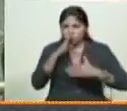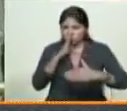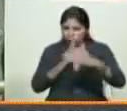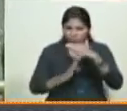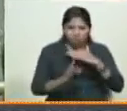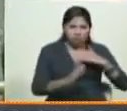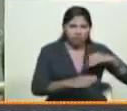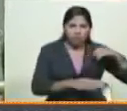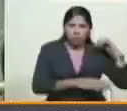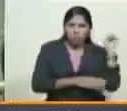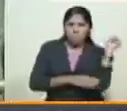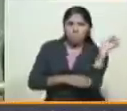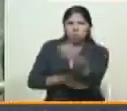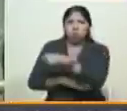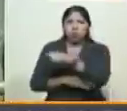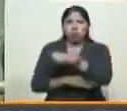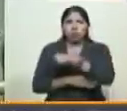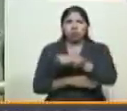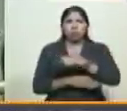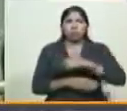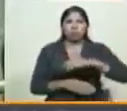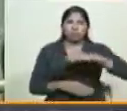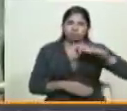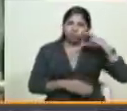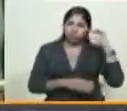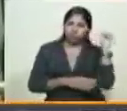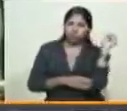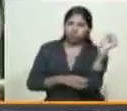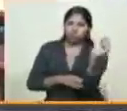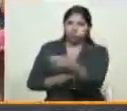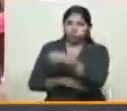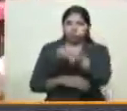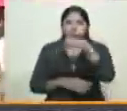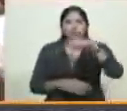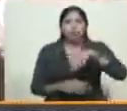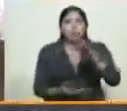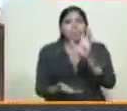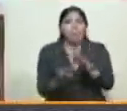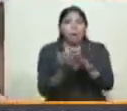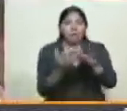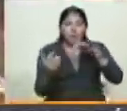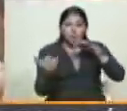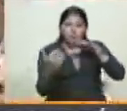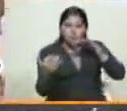les hizo morder el polvo de la derrota en Margarita.